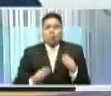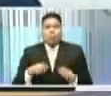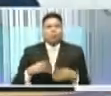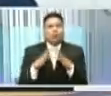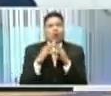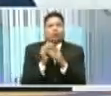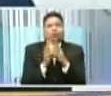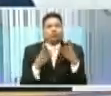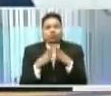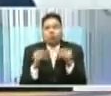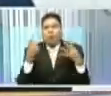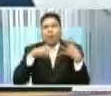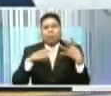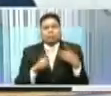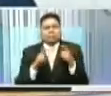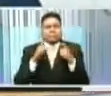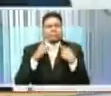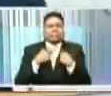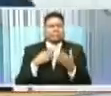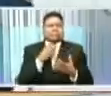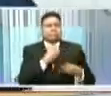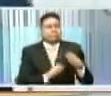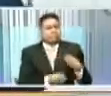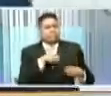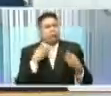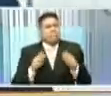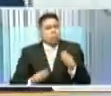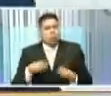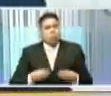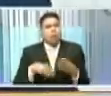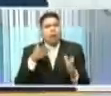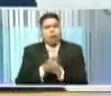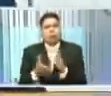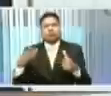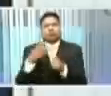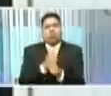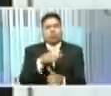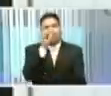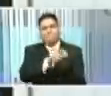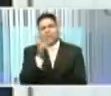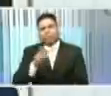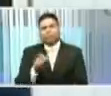se encuentra ese personaje.